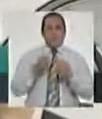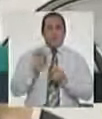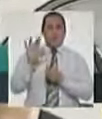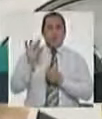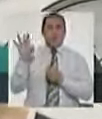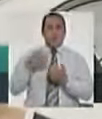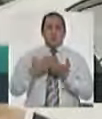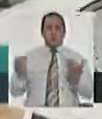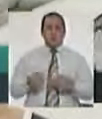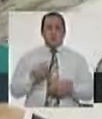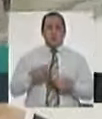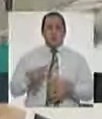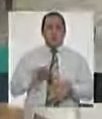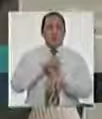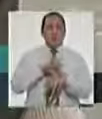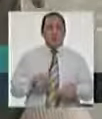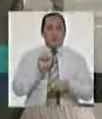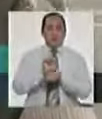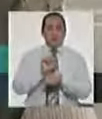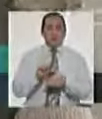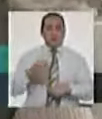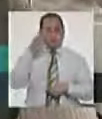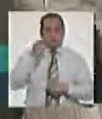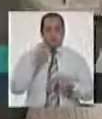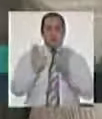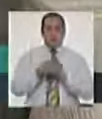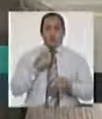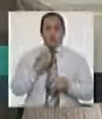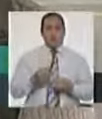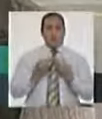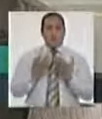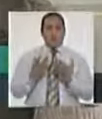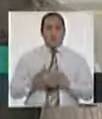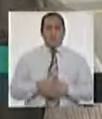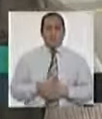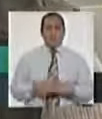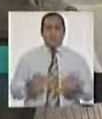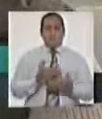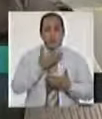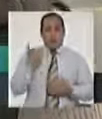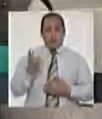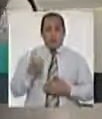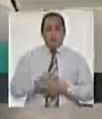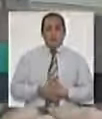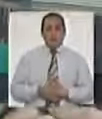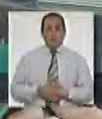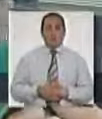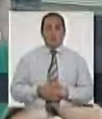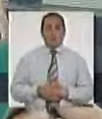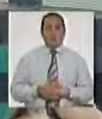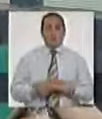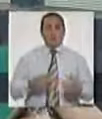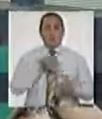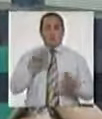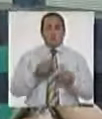de salud, de educación, de repente. Yo creo que sí, si va a ser para bien, para una mejora. No sé, ¿por qué